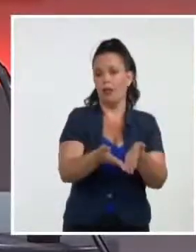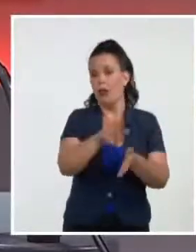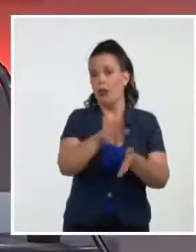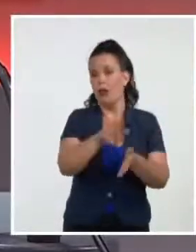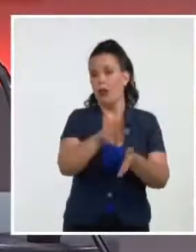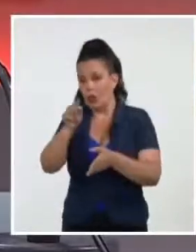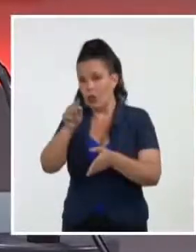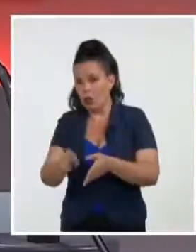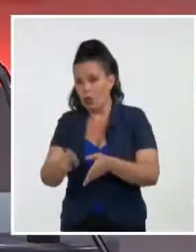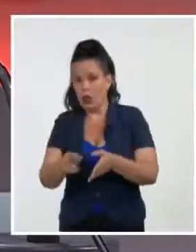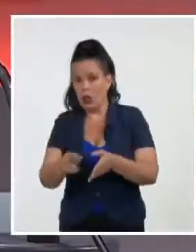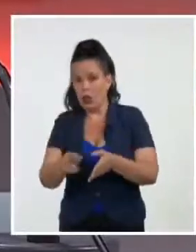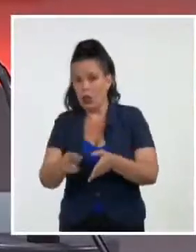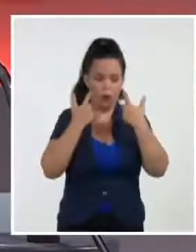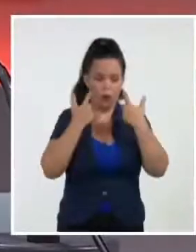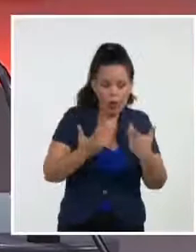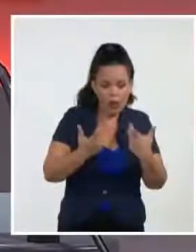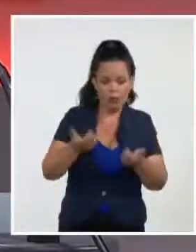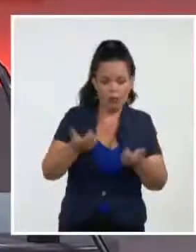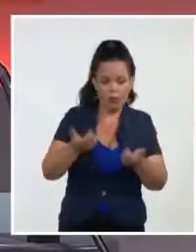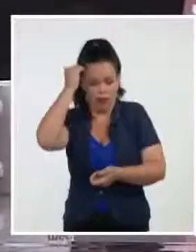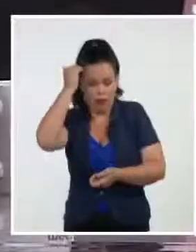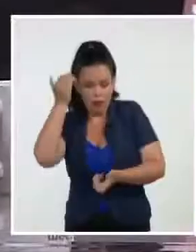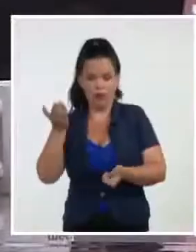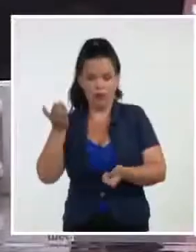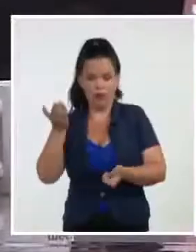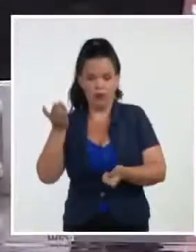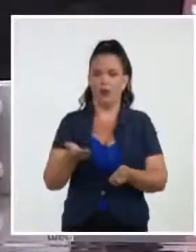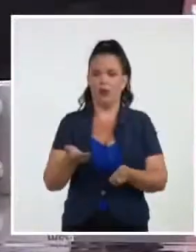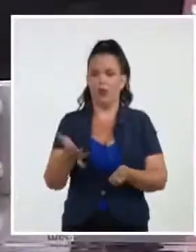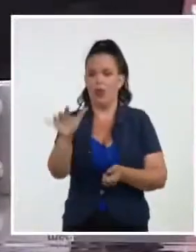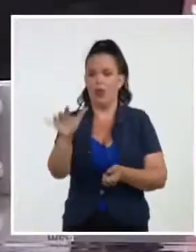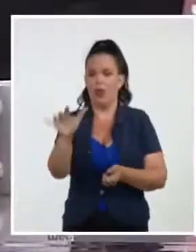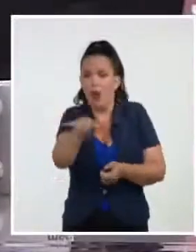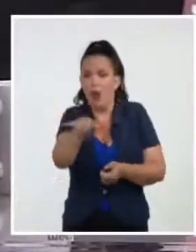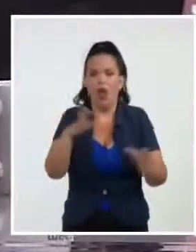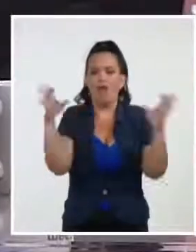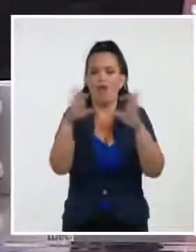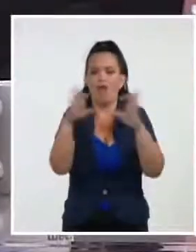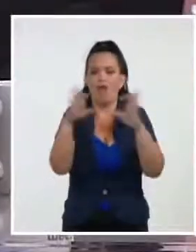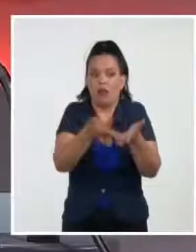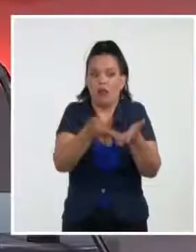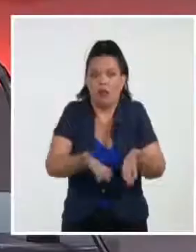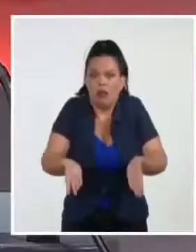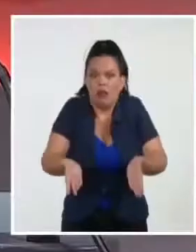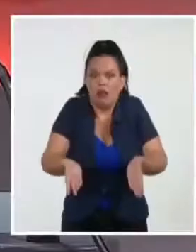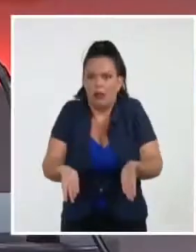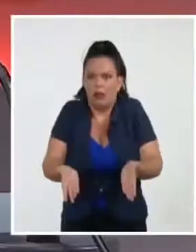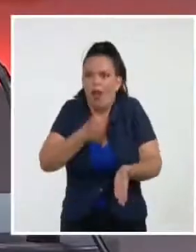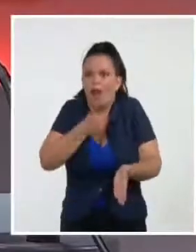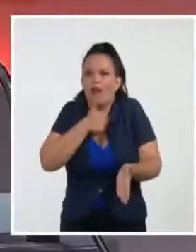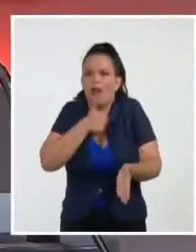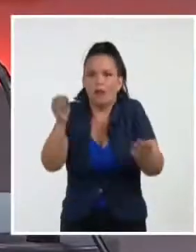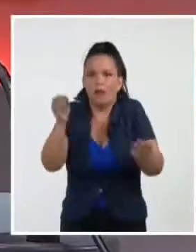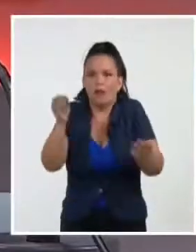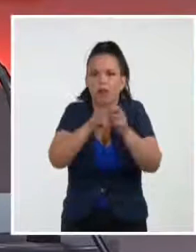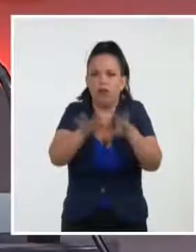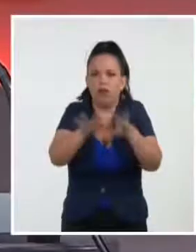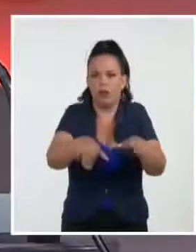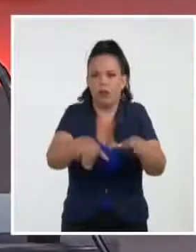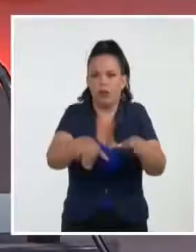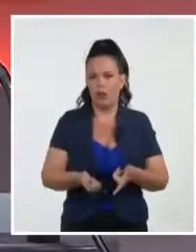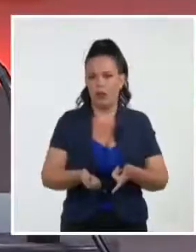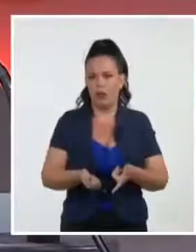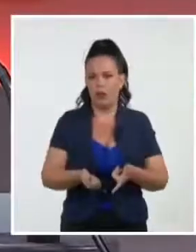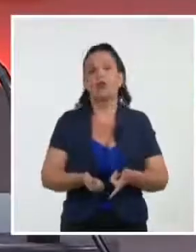cualquier pequeño detalle, si le das la puerta de entrada, por ahí se cuela. Y por suerte esas personas se vacunaron, son una